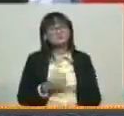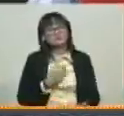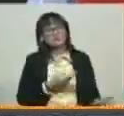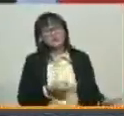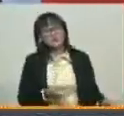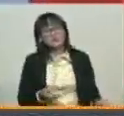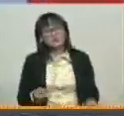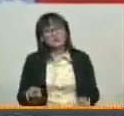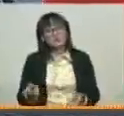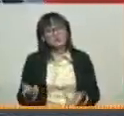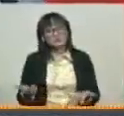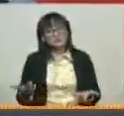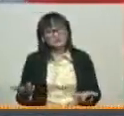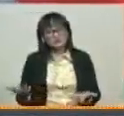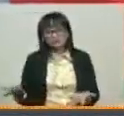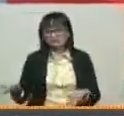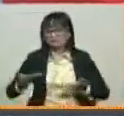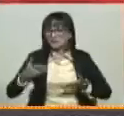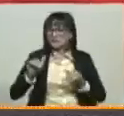esa fuerza, esa energía,